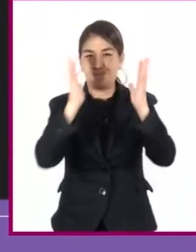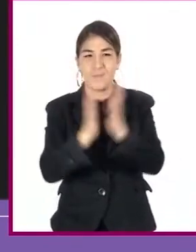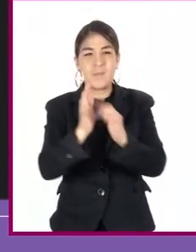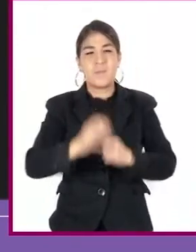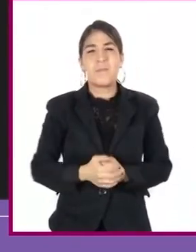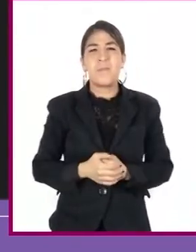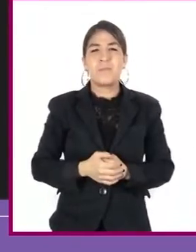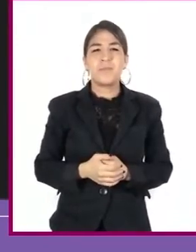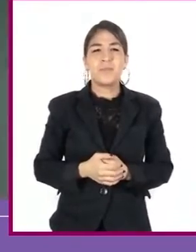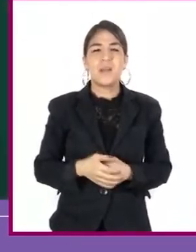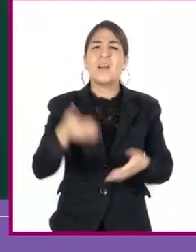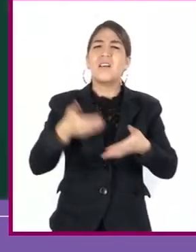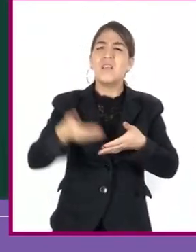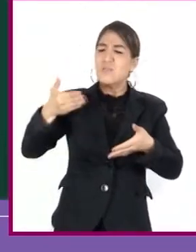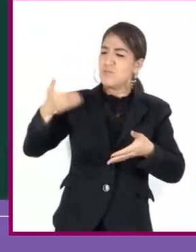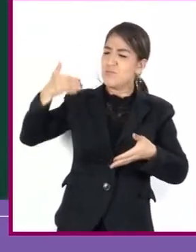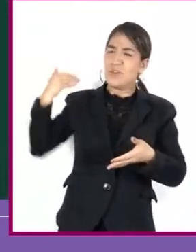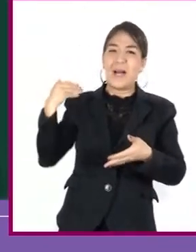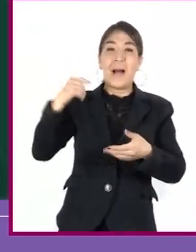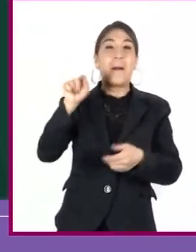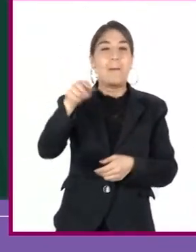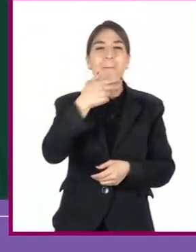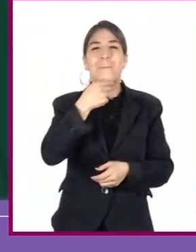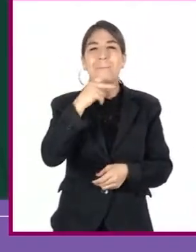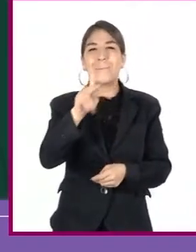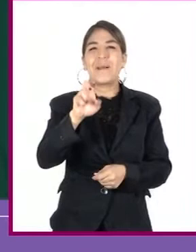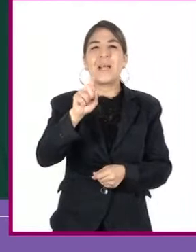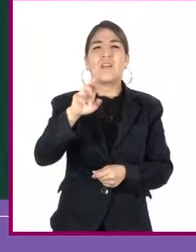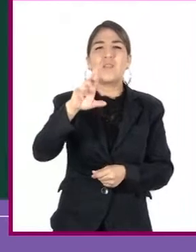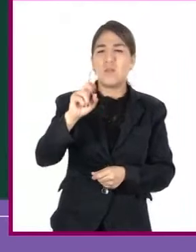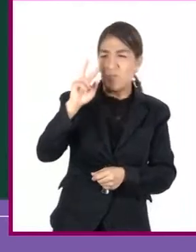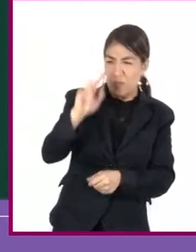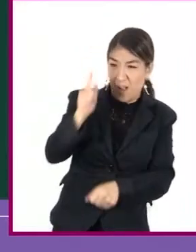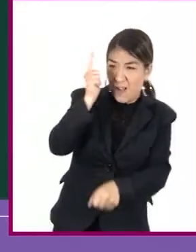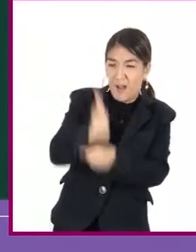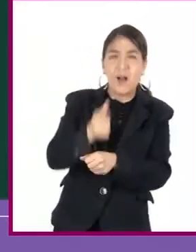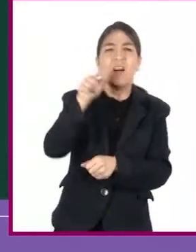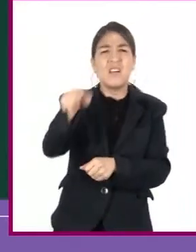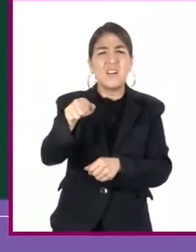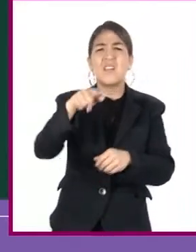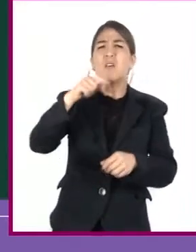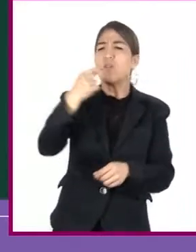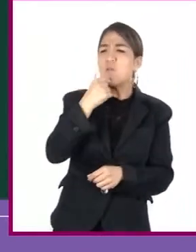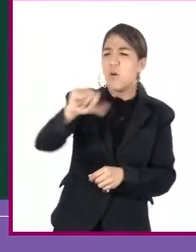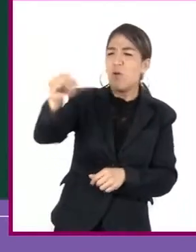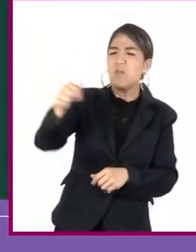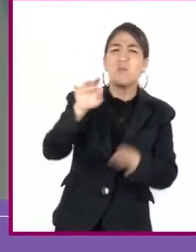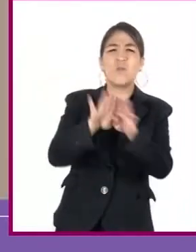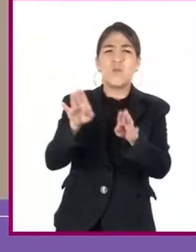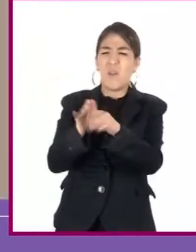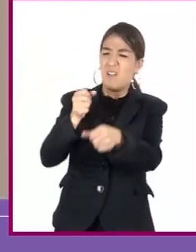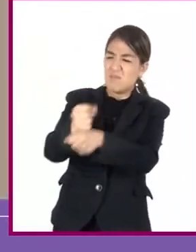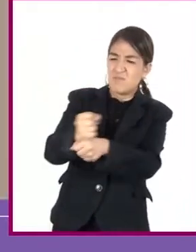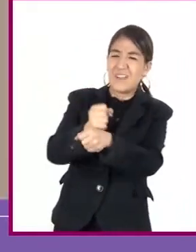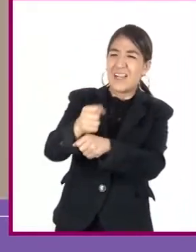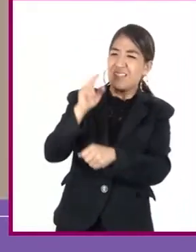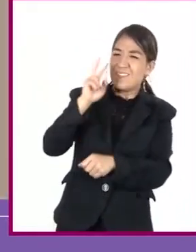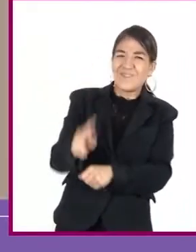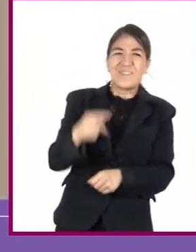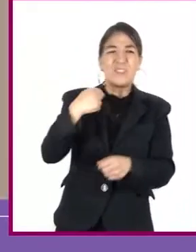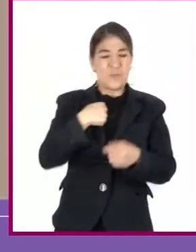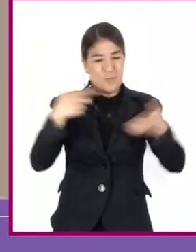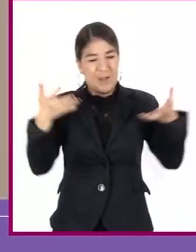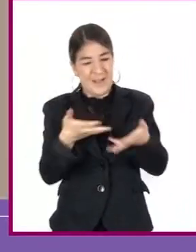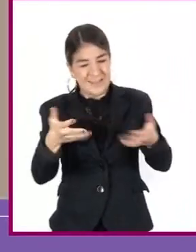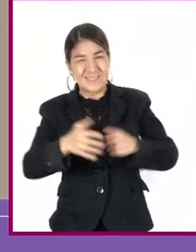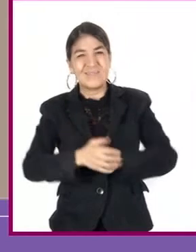unos días, Pedro observó cómo dos de sus compañeros molestaban a otro. Pedro no sabía qué hacer. Tenía dudas. Pensó que quedarse